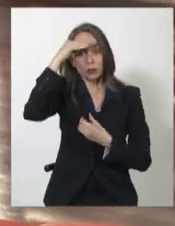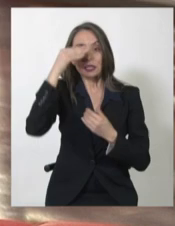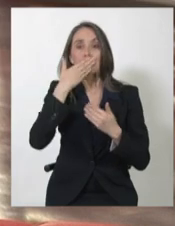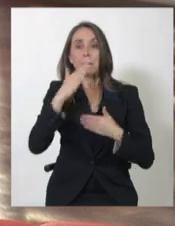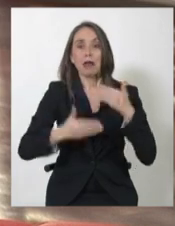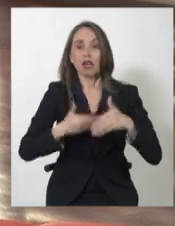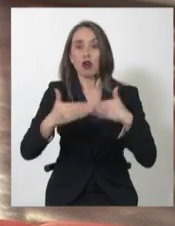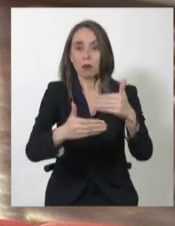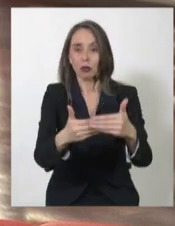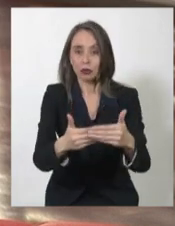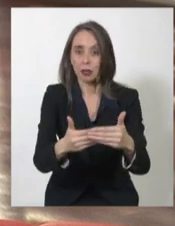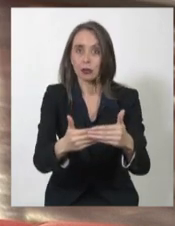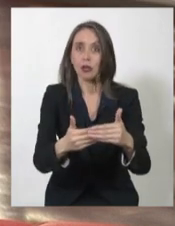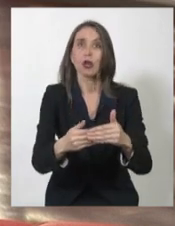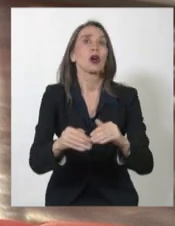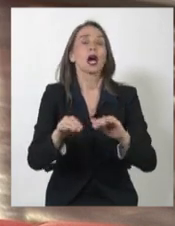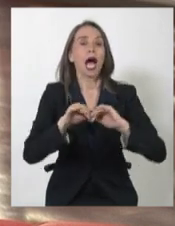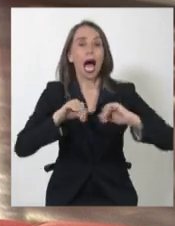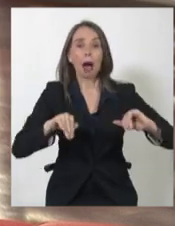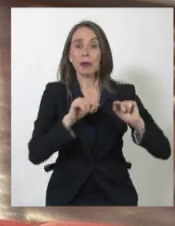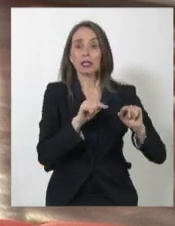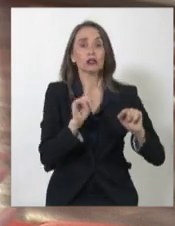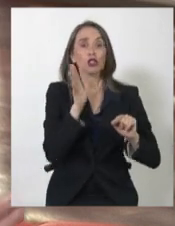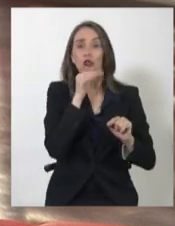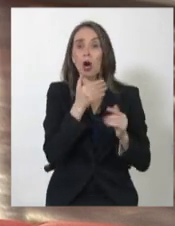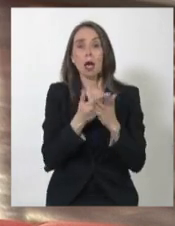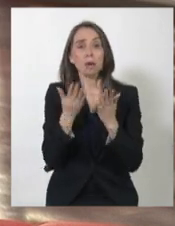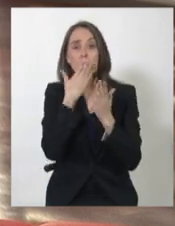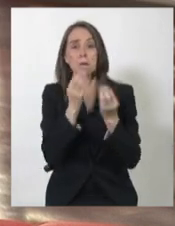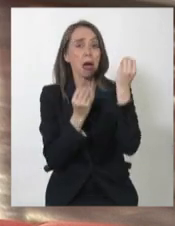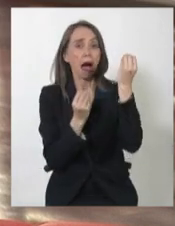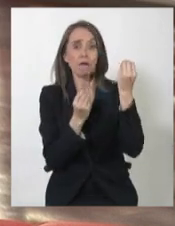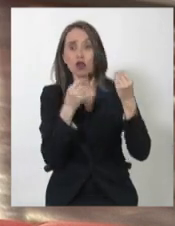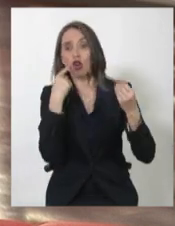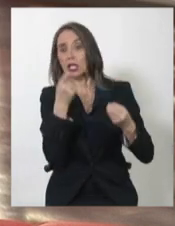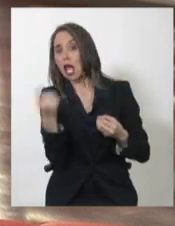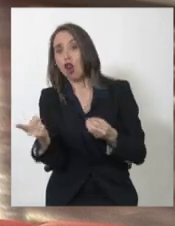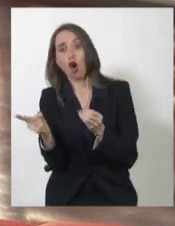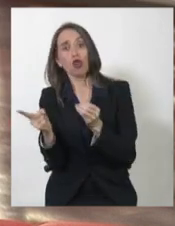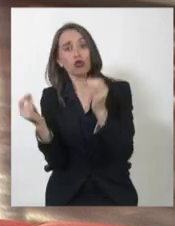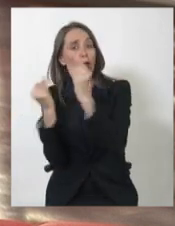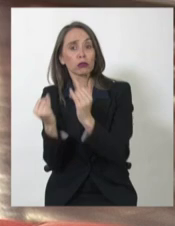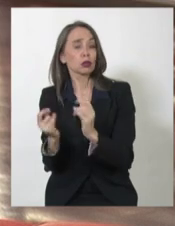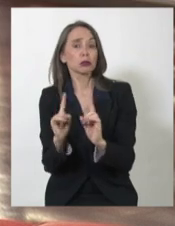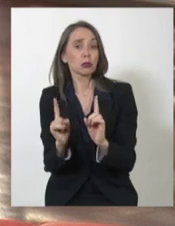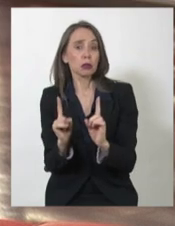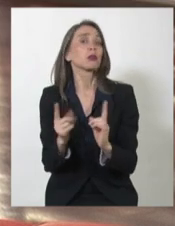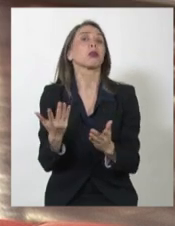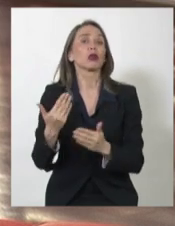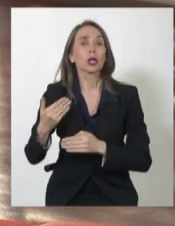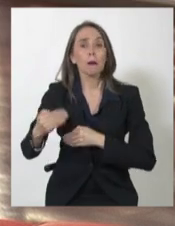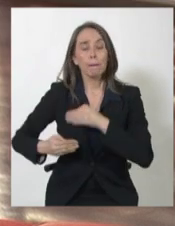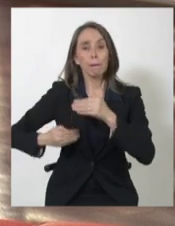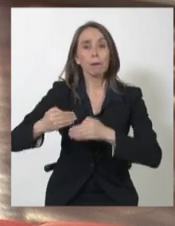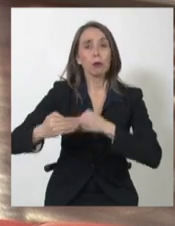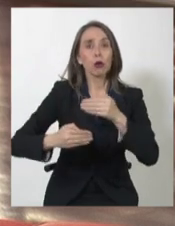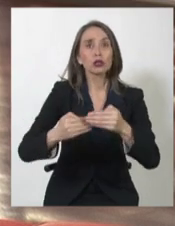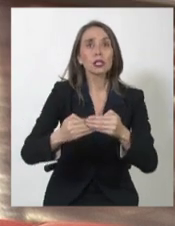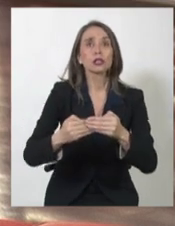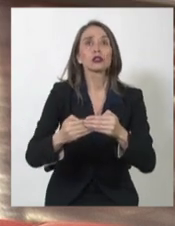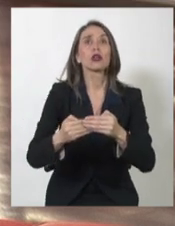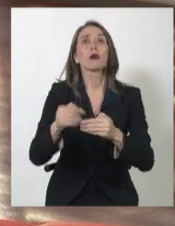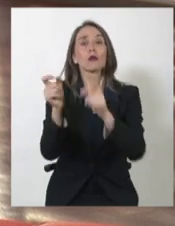eficaz el procedimiento. Más allá de eso, no veo mayores ventajas por precisamente los procesos, o sea, la